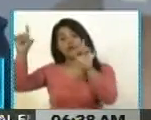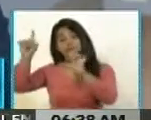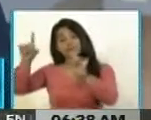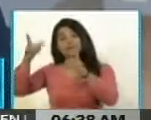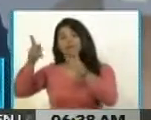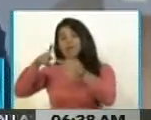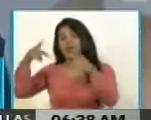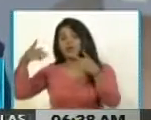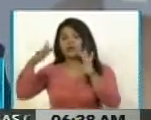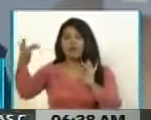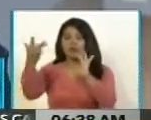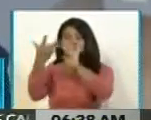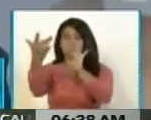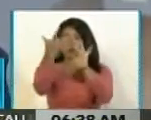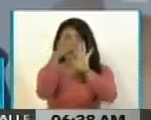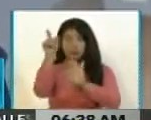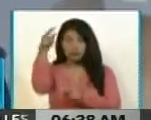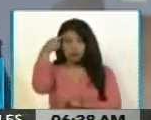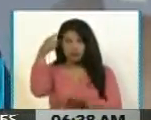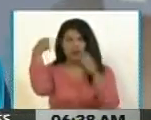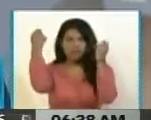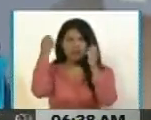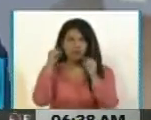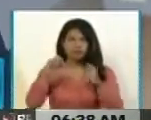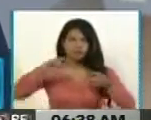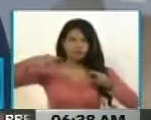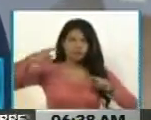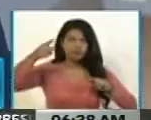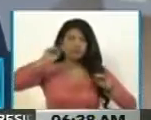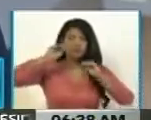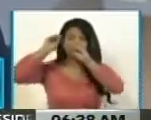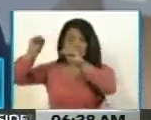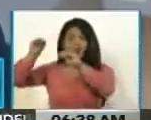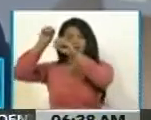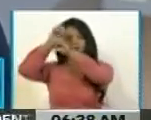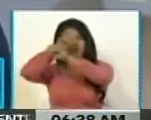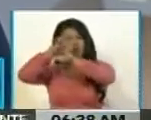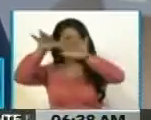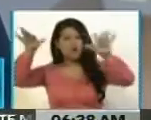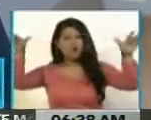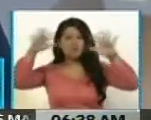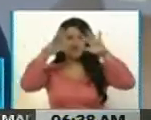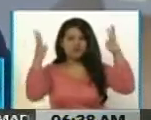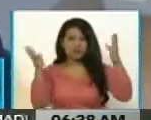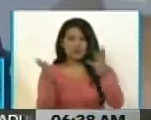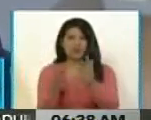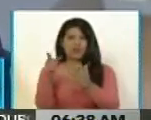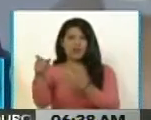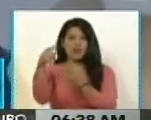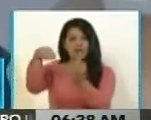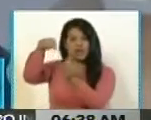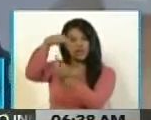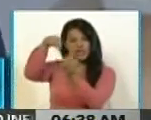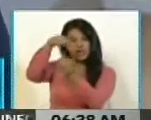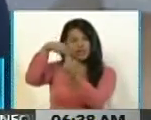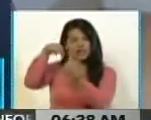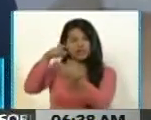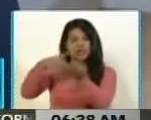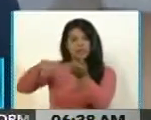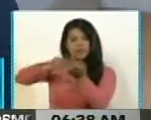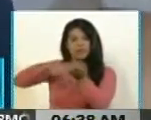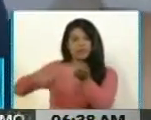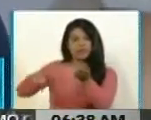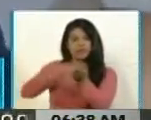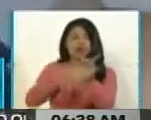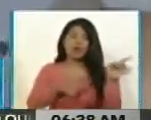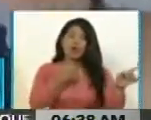digamos, contactados para hacer esa campaña, y desde allá se vuelve a replicar aquí, se recicla esa información y se repite, bueno, si lo está